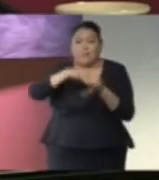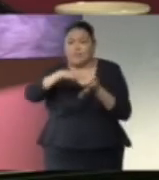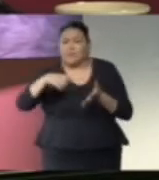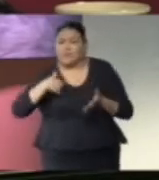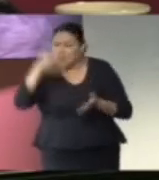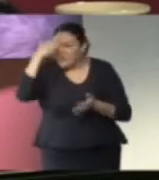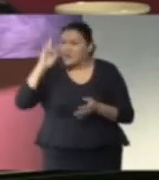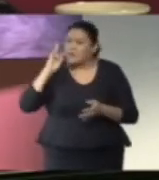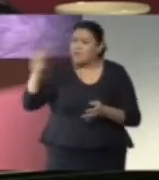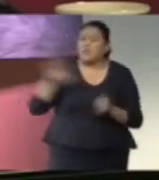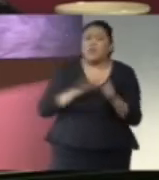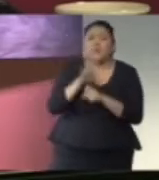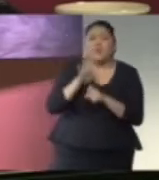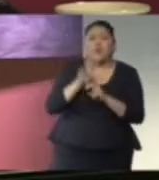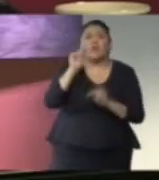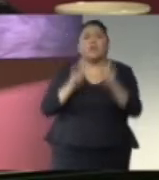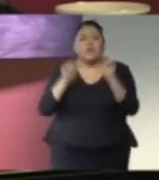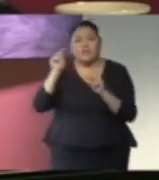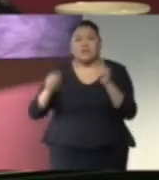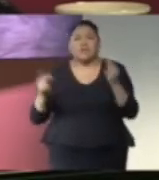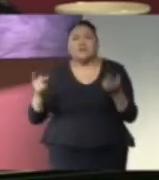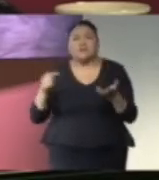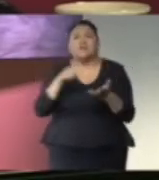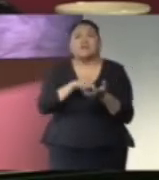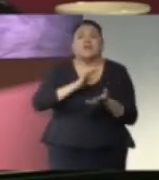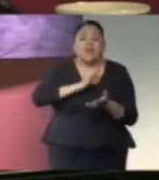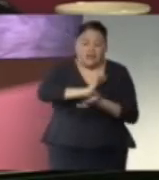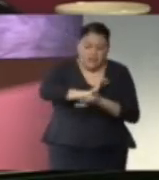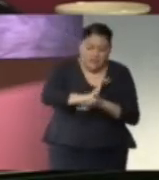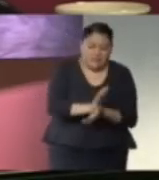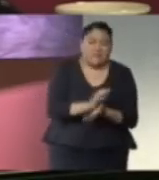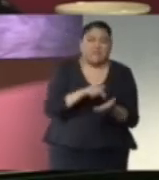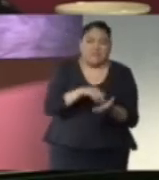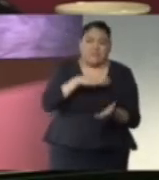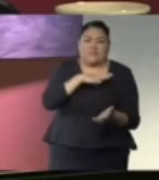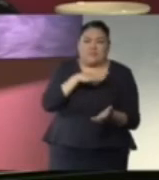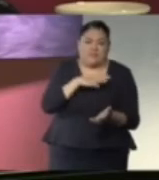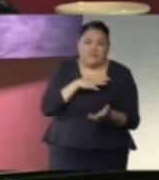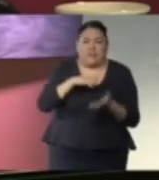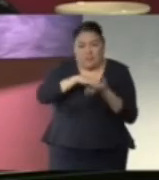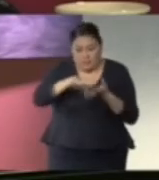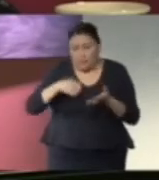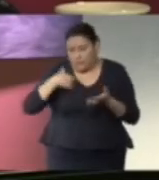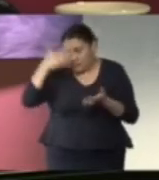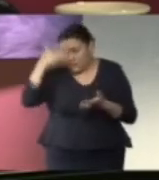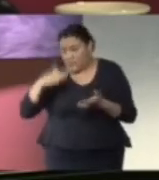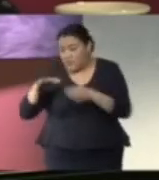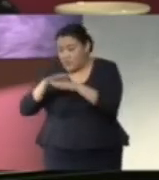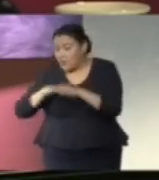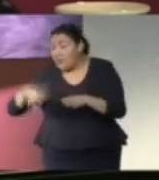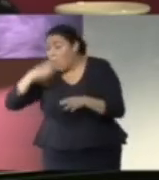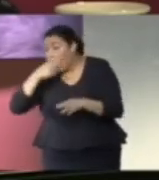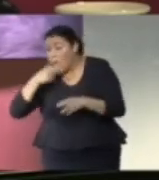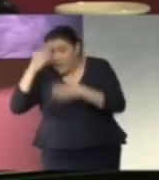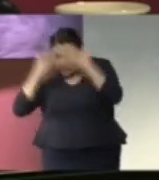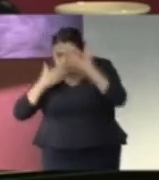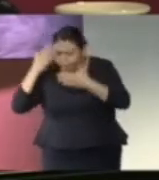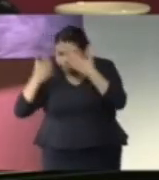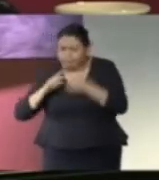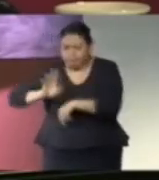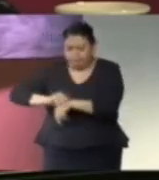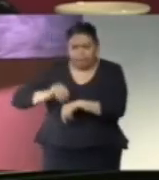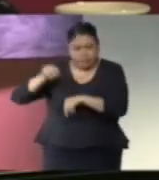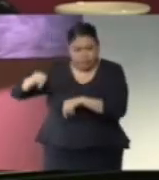niveles salariales? Bueno, también tiene que ver con la discriminación. No tuvimos el mismo acceso a la educación como los hombres, hablando en